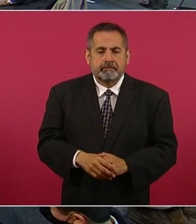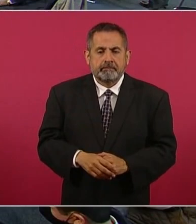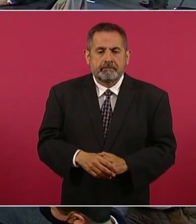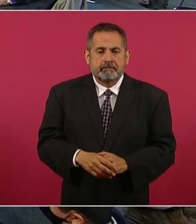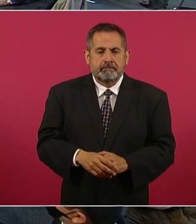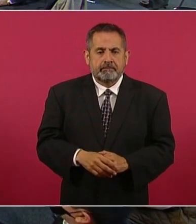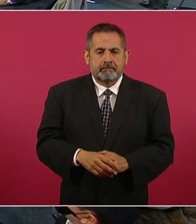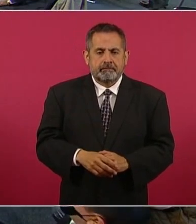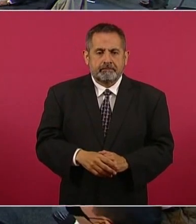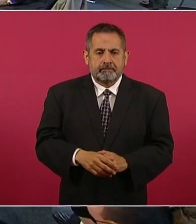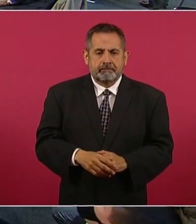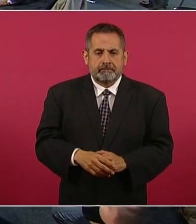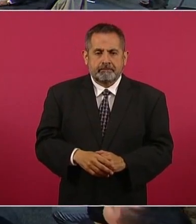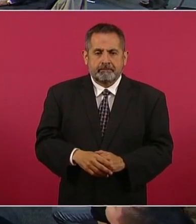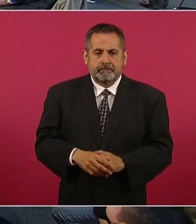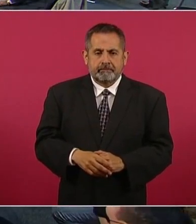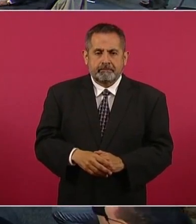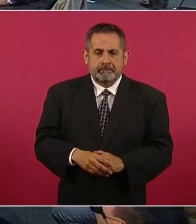Gracias. Ya, gracias. Ya.